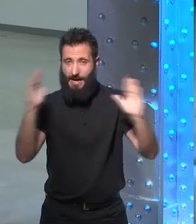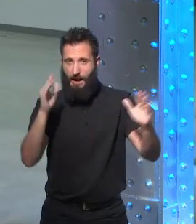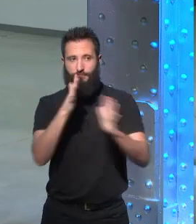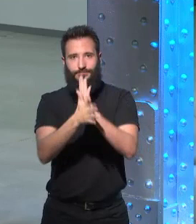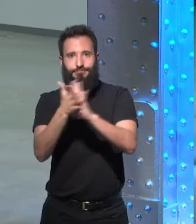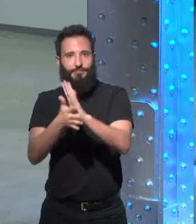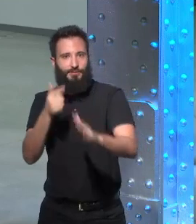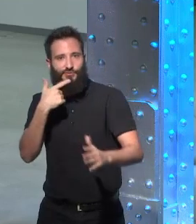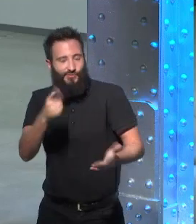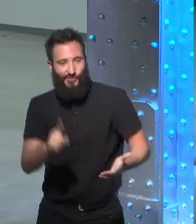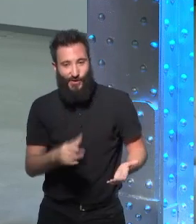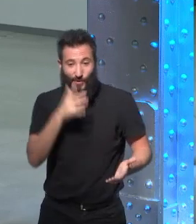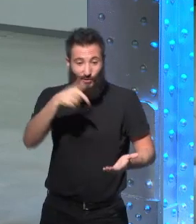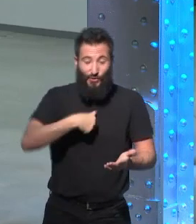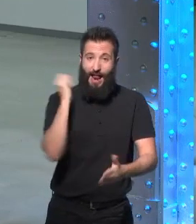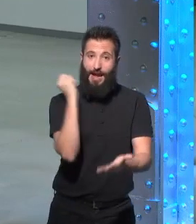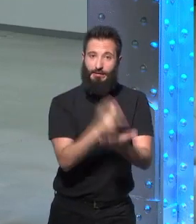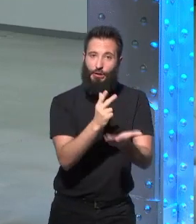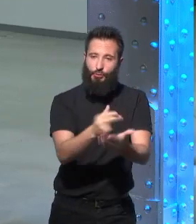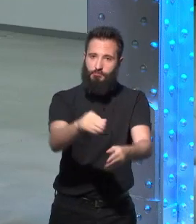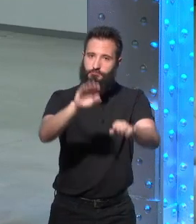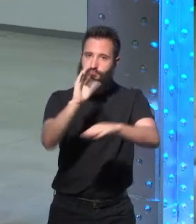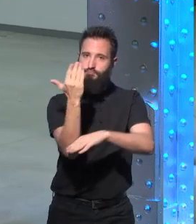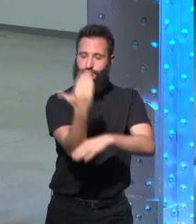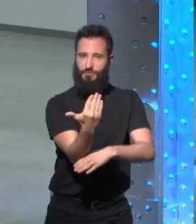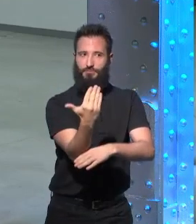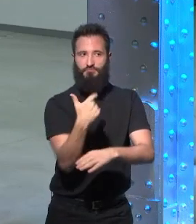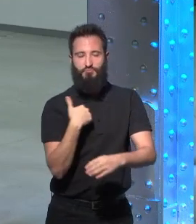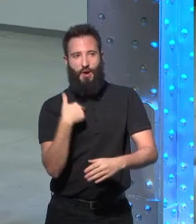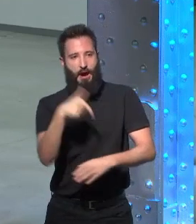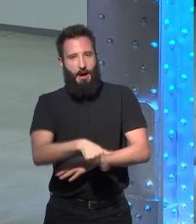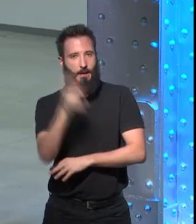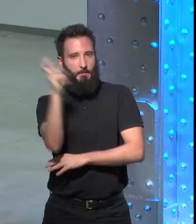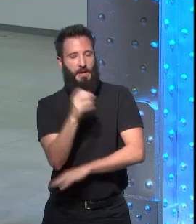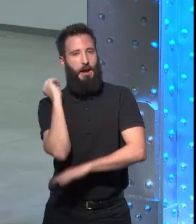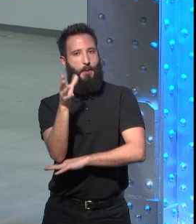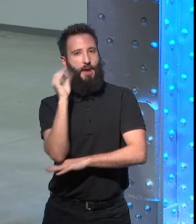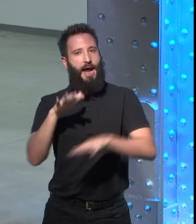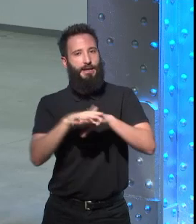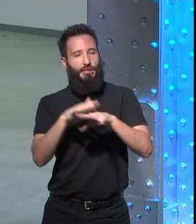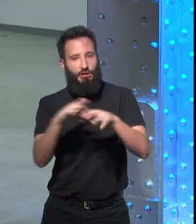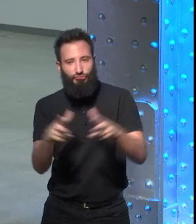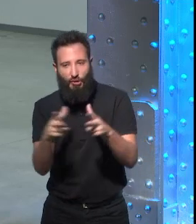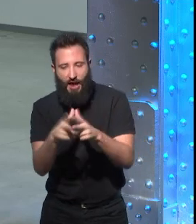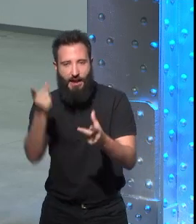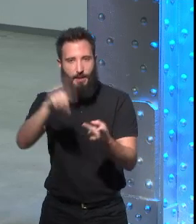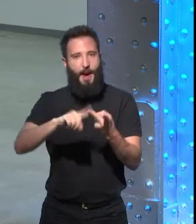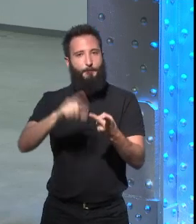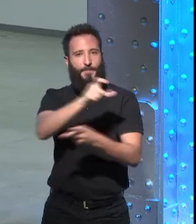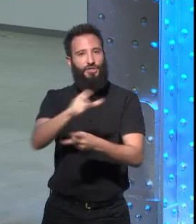Entonces, cuando a mí se me plantea este reto de hablar aquí, de hablar de las redes sociales y los